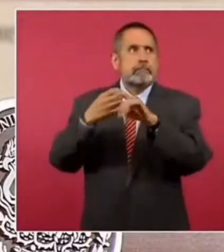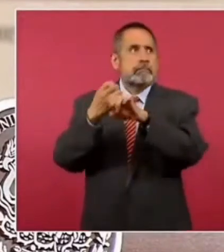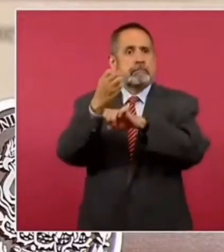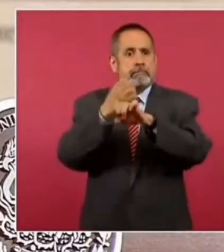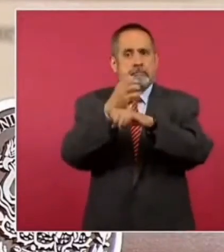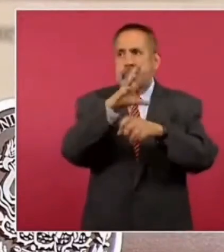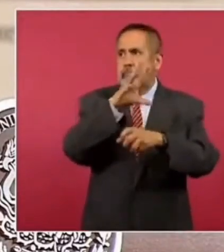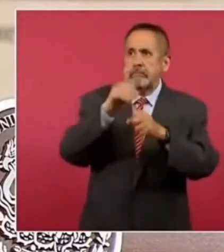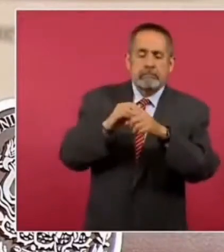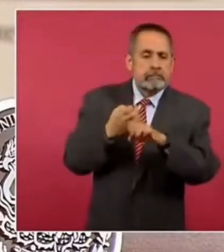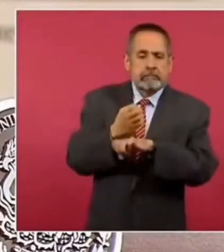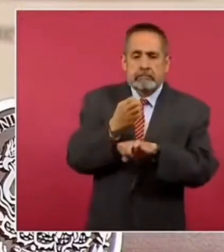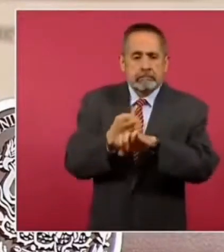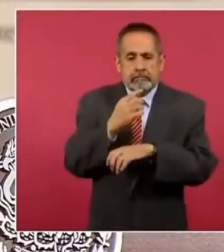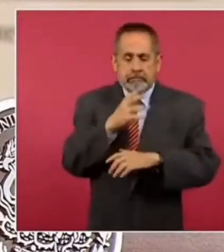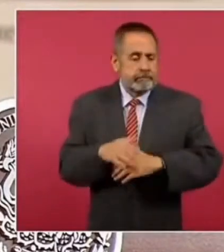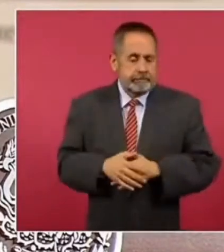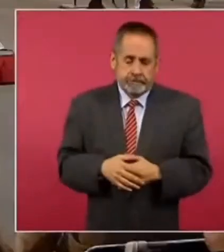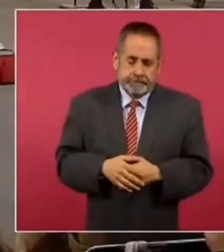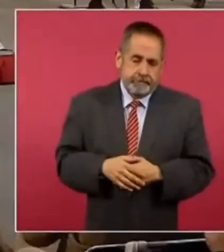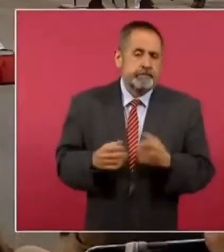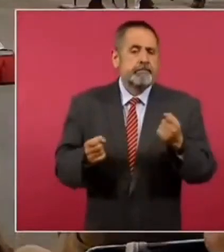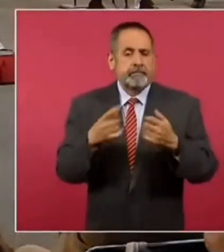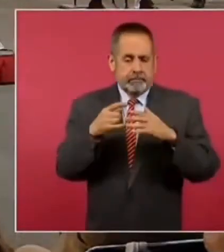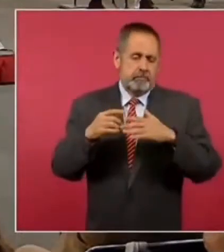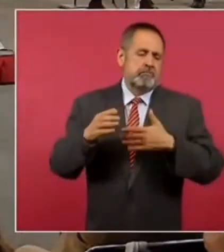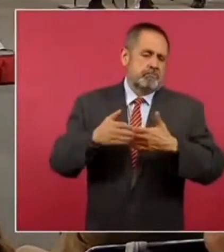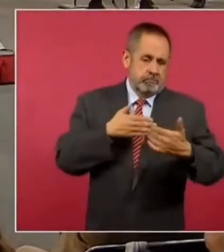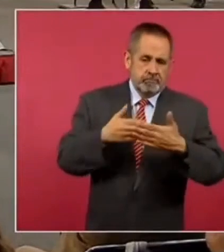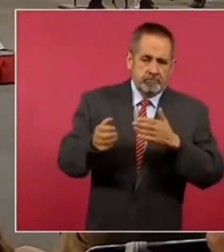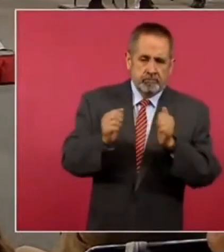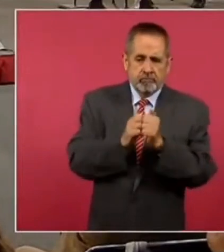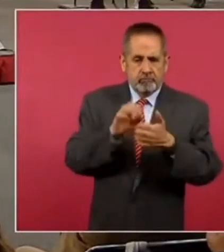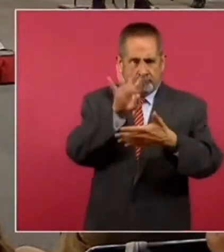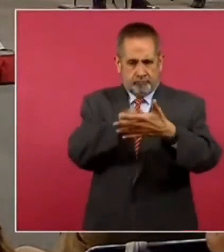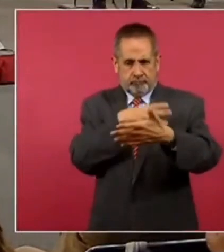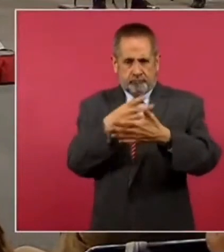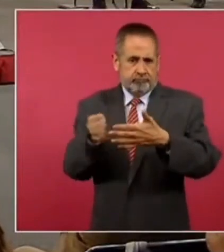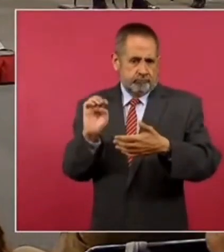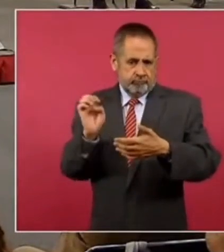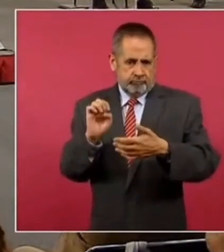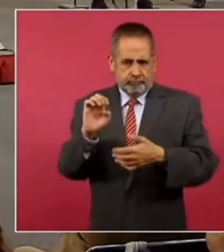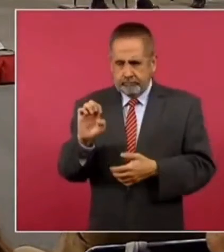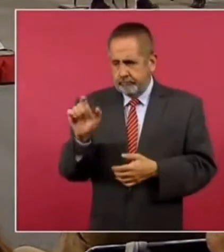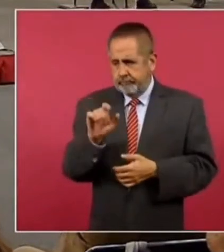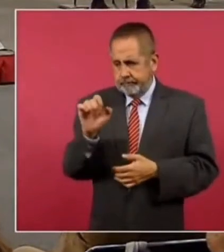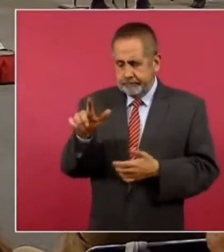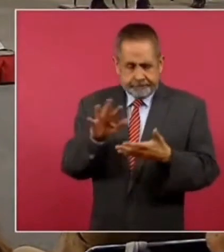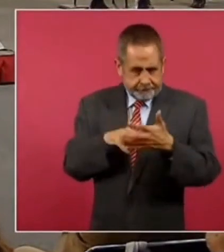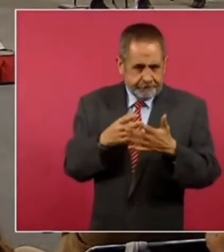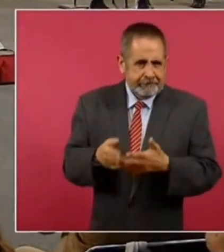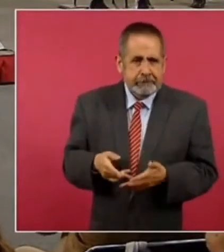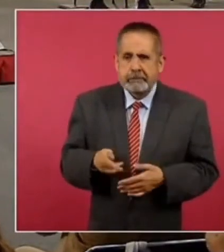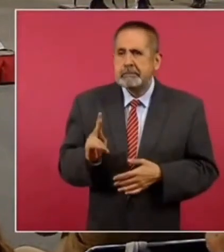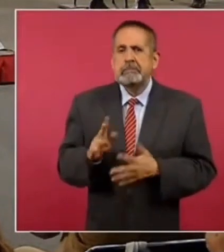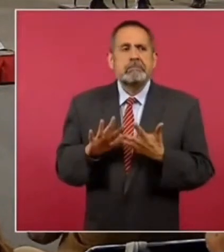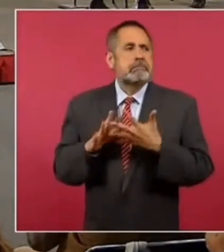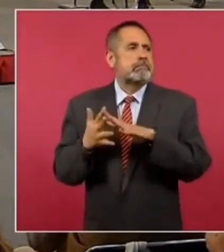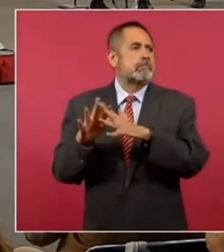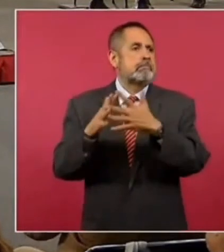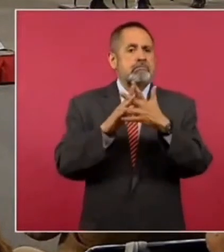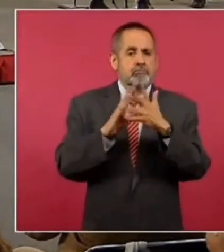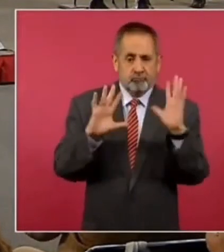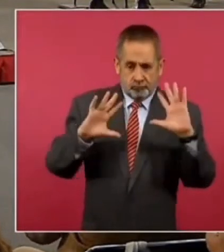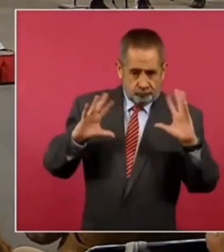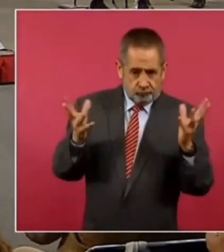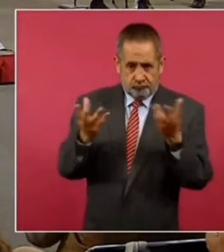cada centro de salud. Ya los más modernos utilizaban Excel, pero fuera de eso no había un sistema que pudiera